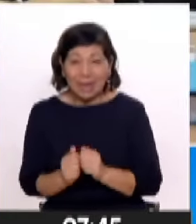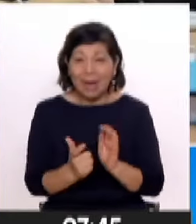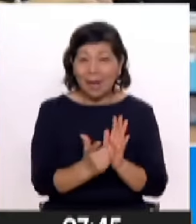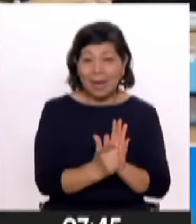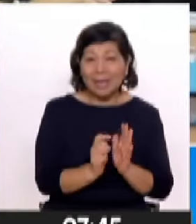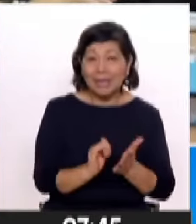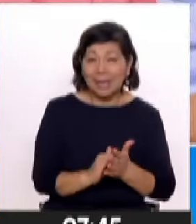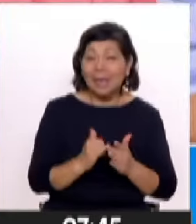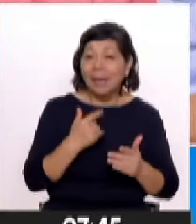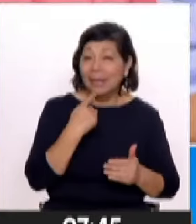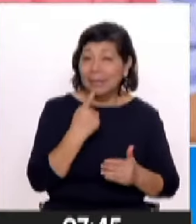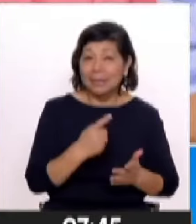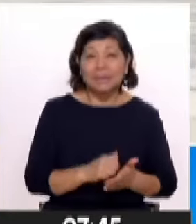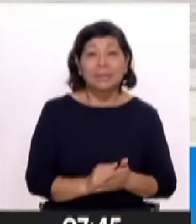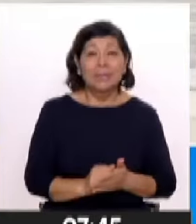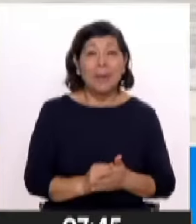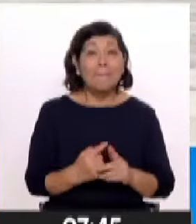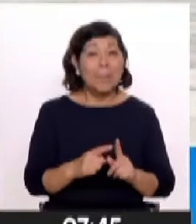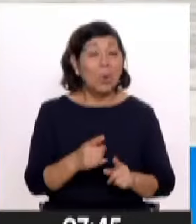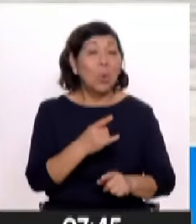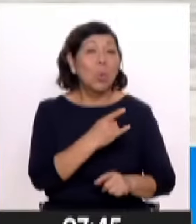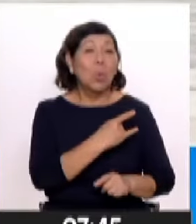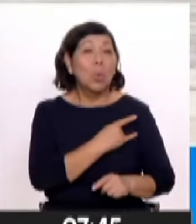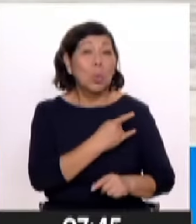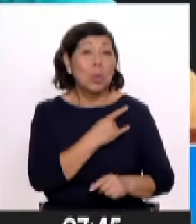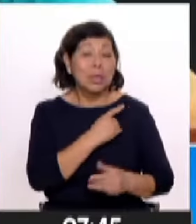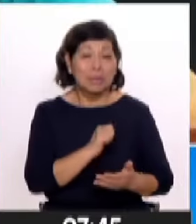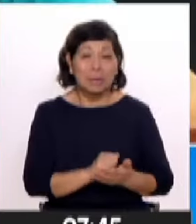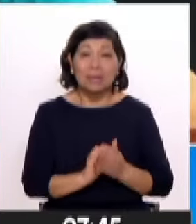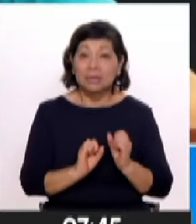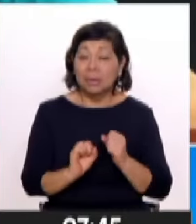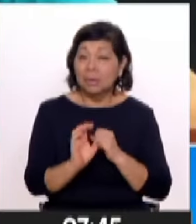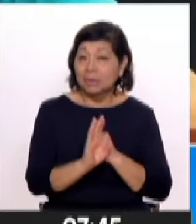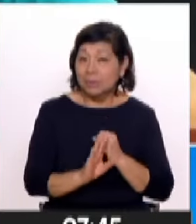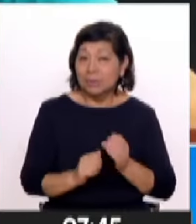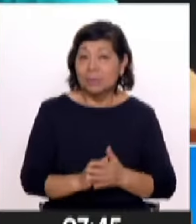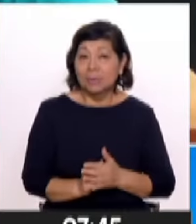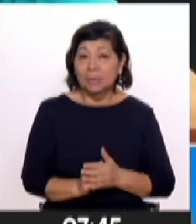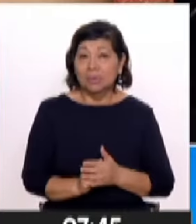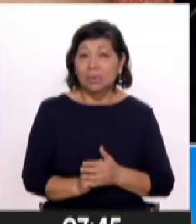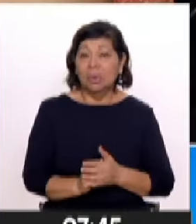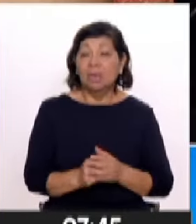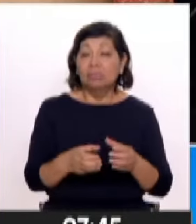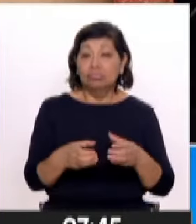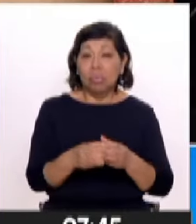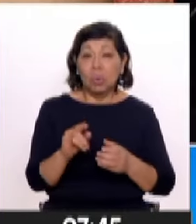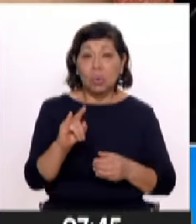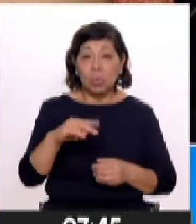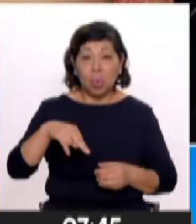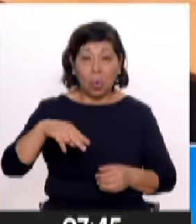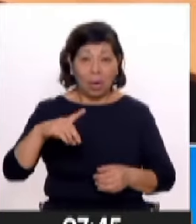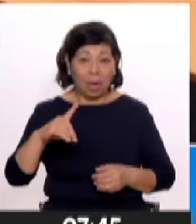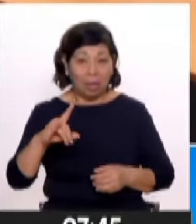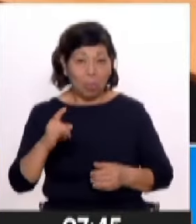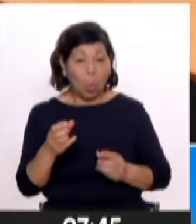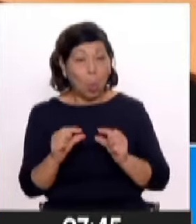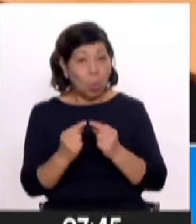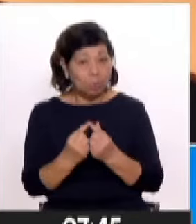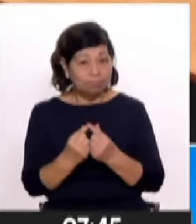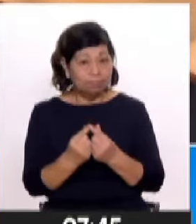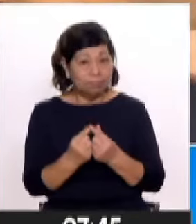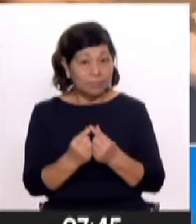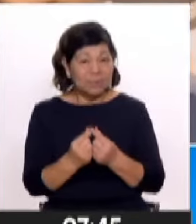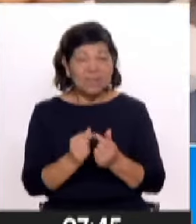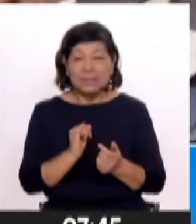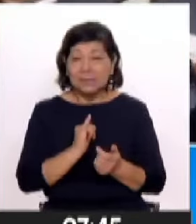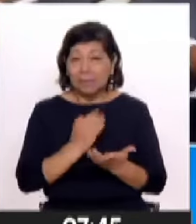lo que persigue es que la autonomía universitaria esté garantizada por una SUNEDU que no pertenezca a un órgano o a